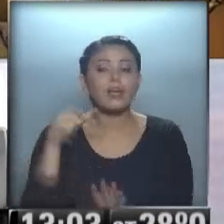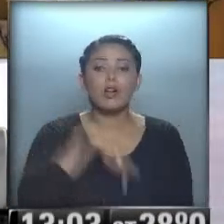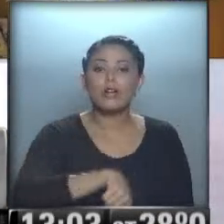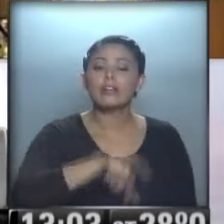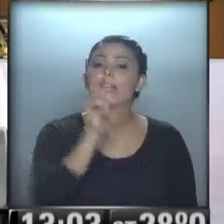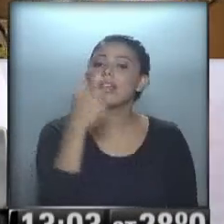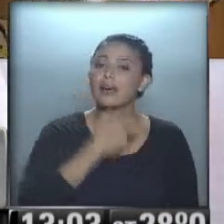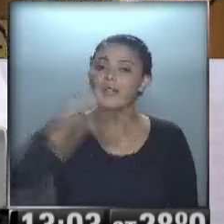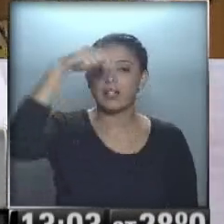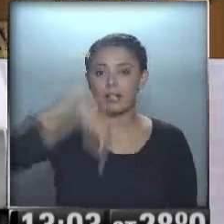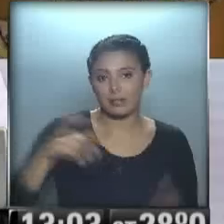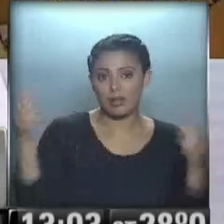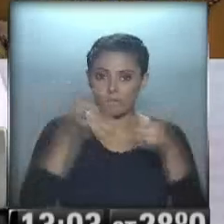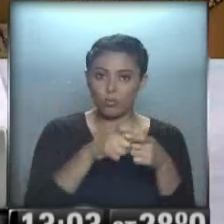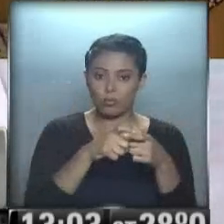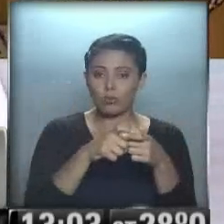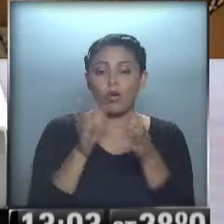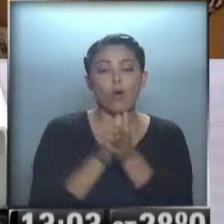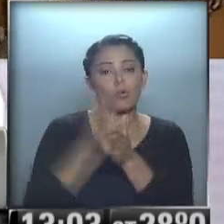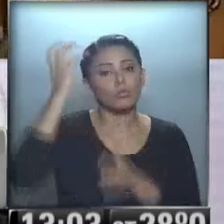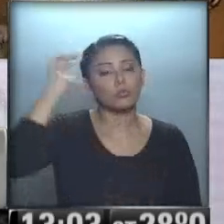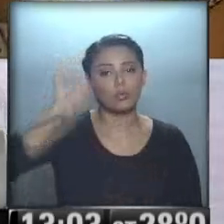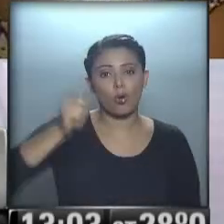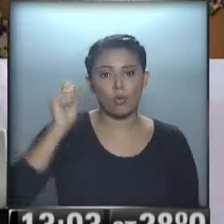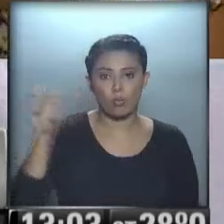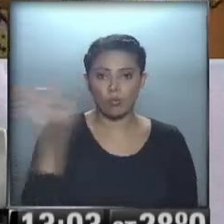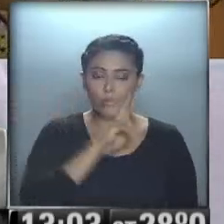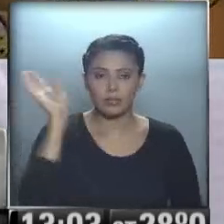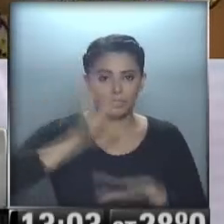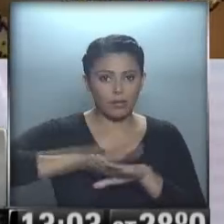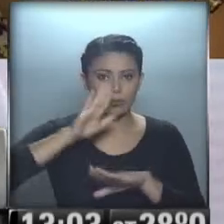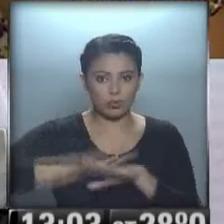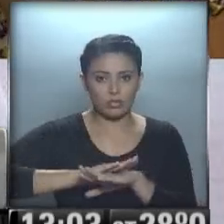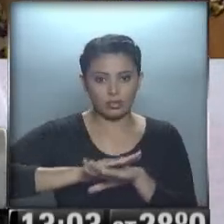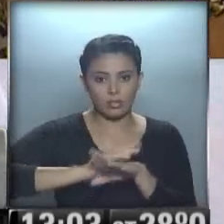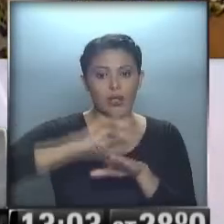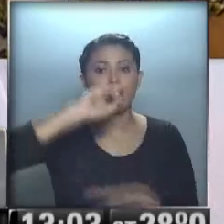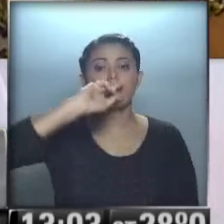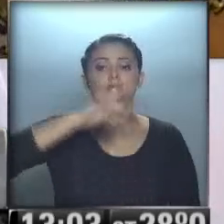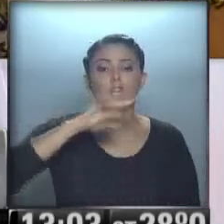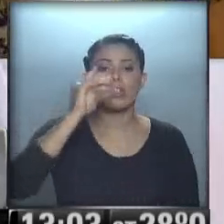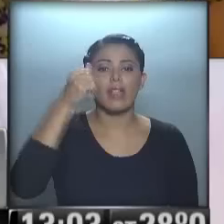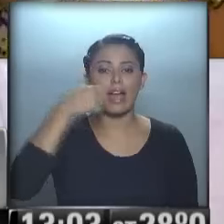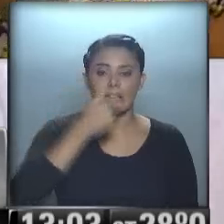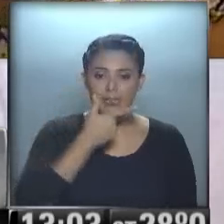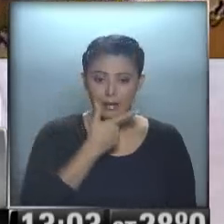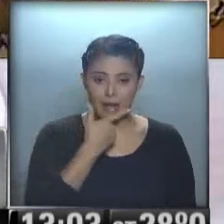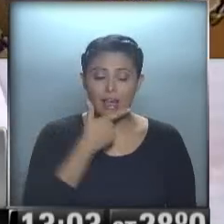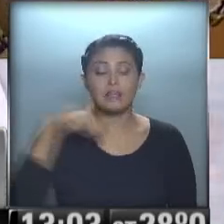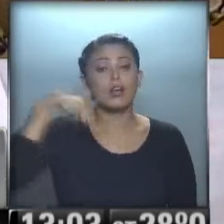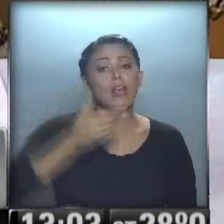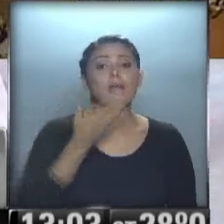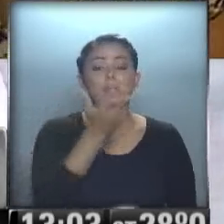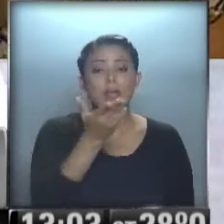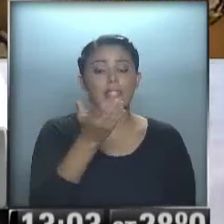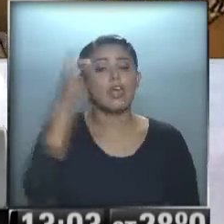es que a partir de la reunión de hoy con la jueza en lo contencioso administrativo, la doctora Andrea Danas, se le pida a la justicia